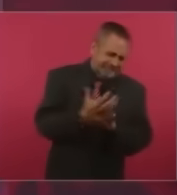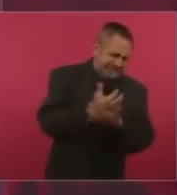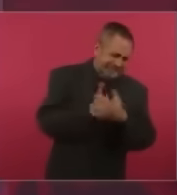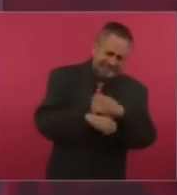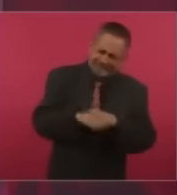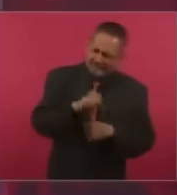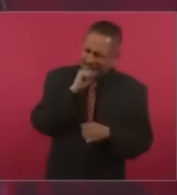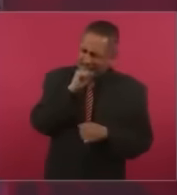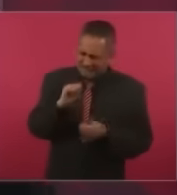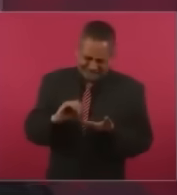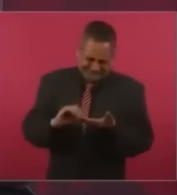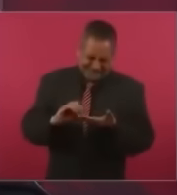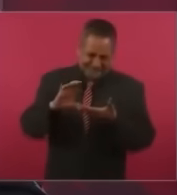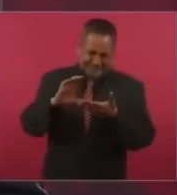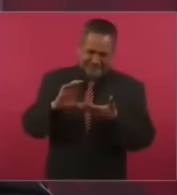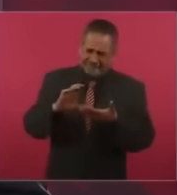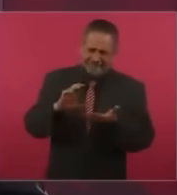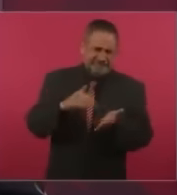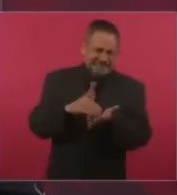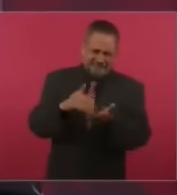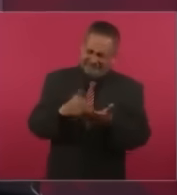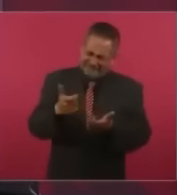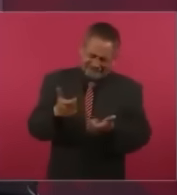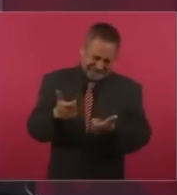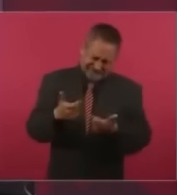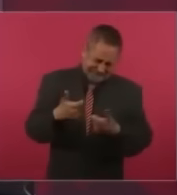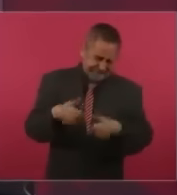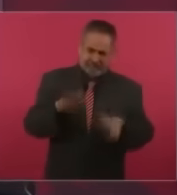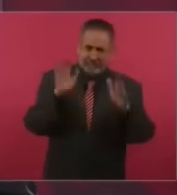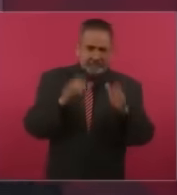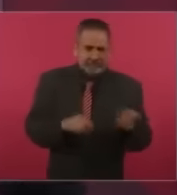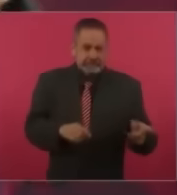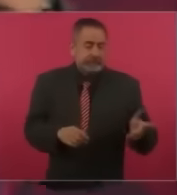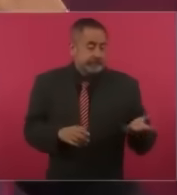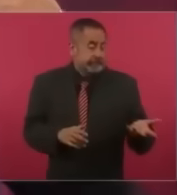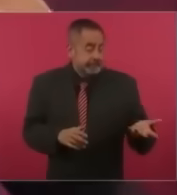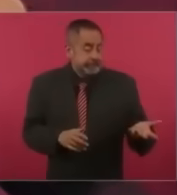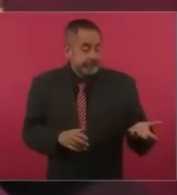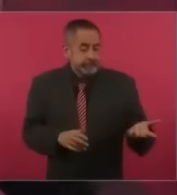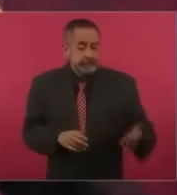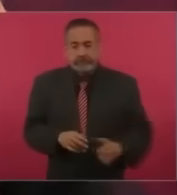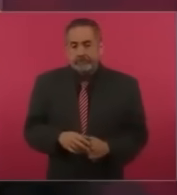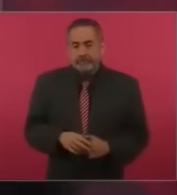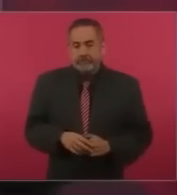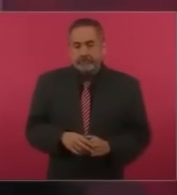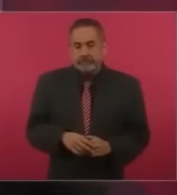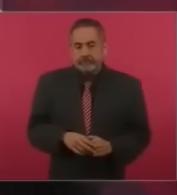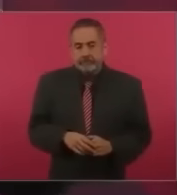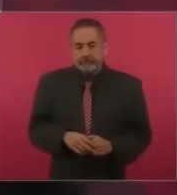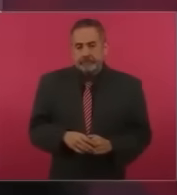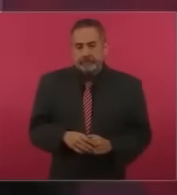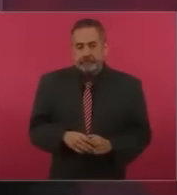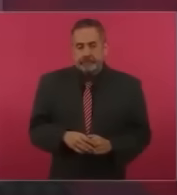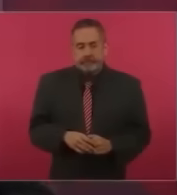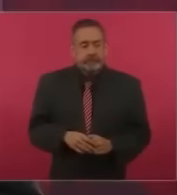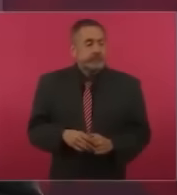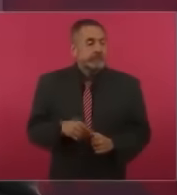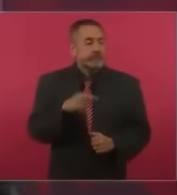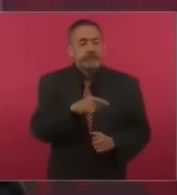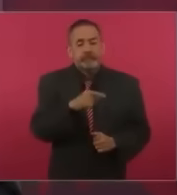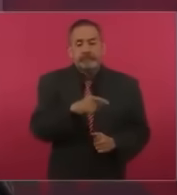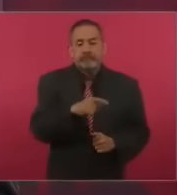de Echeverría y López Portillo de los años 70 para el s sería el pri burocratizado